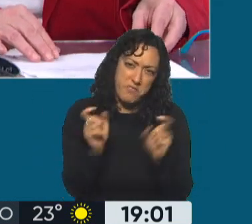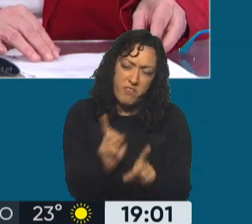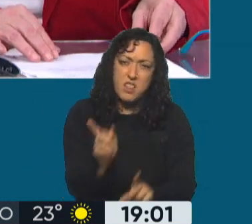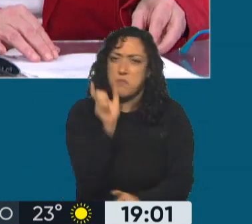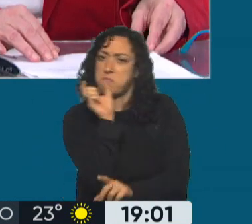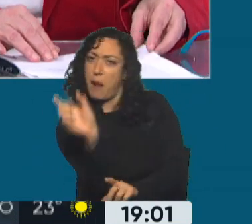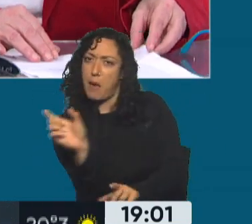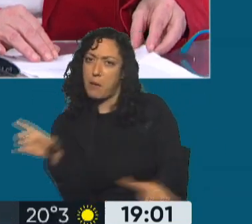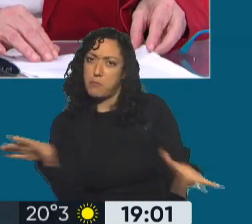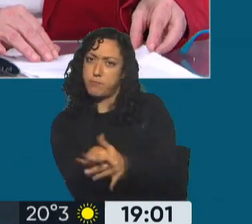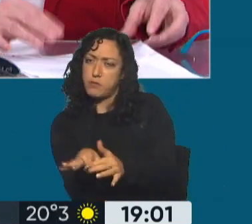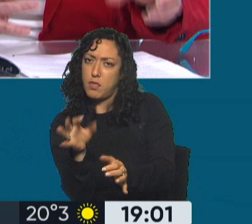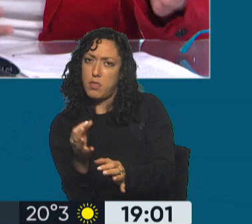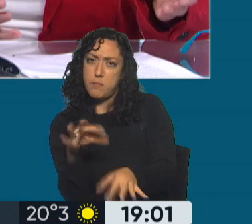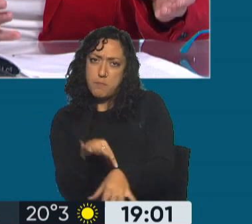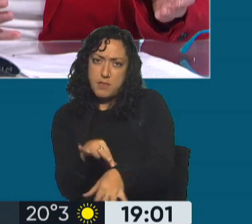perfectamente